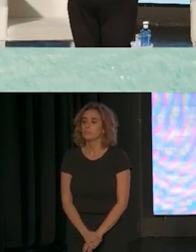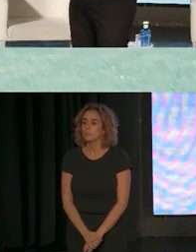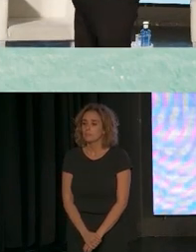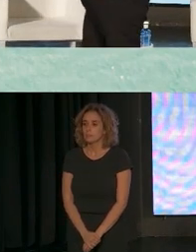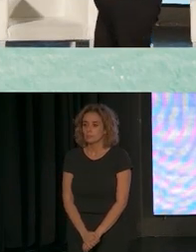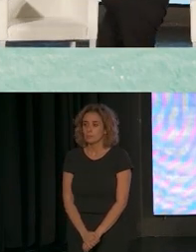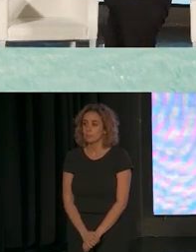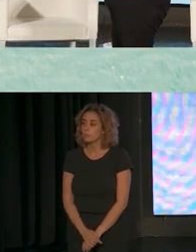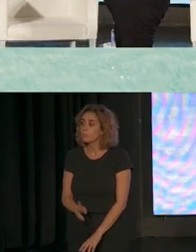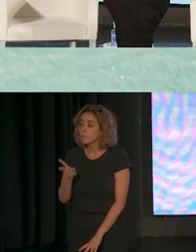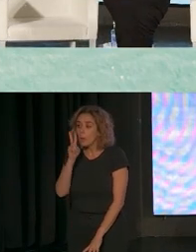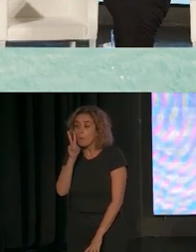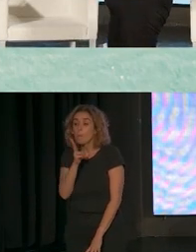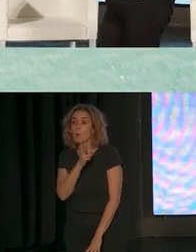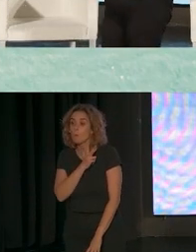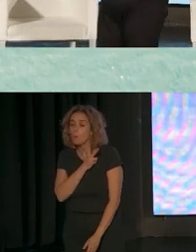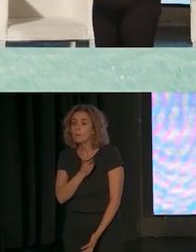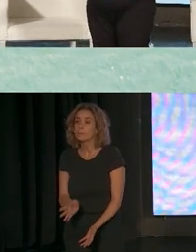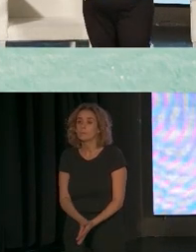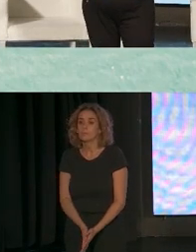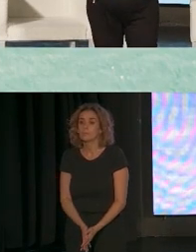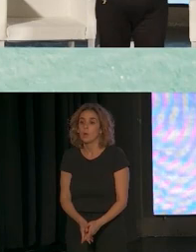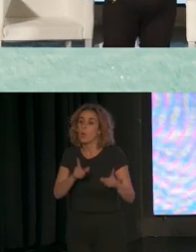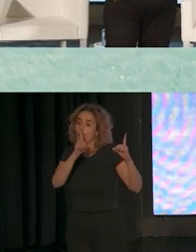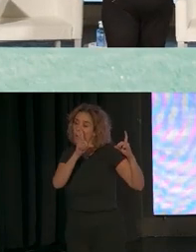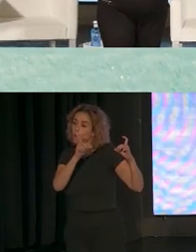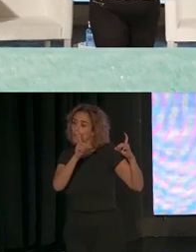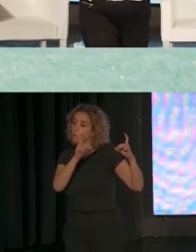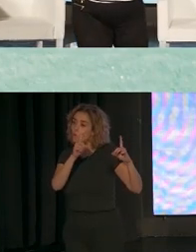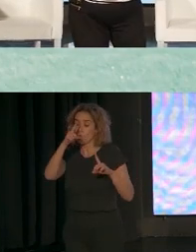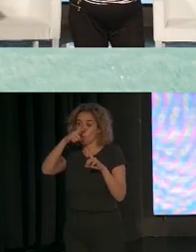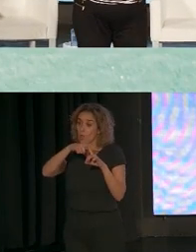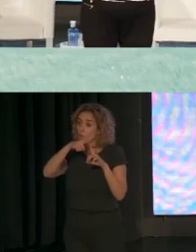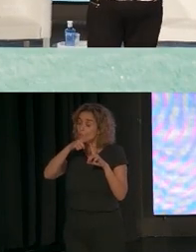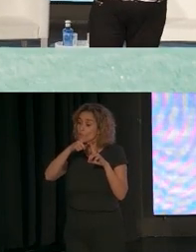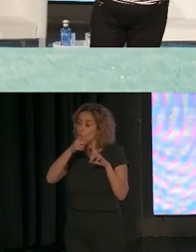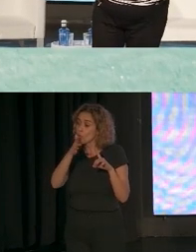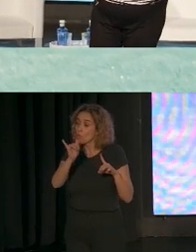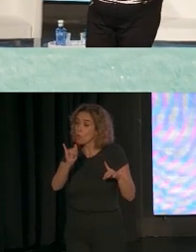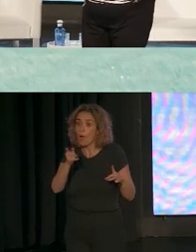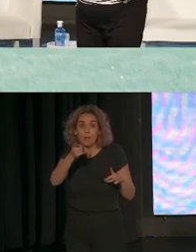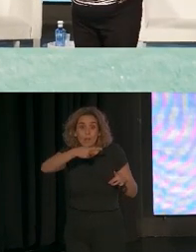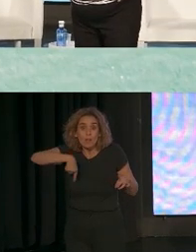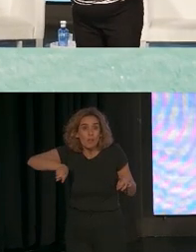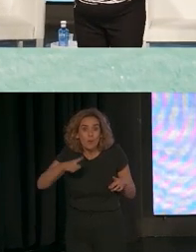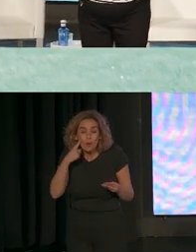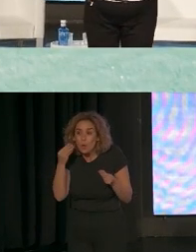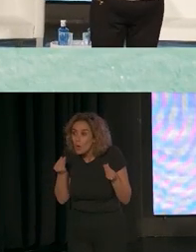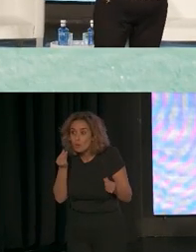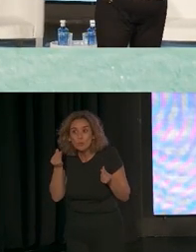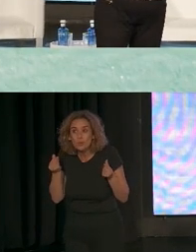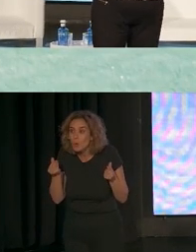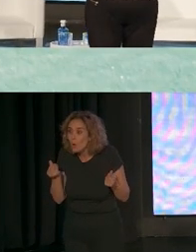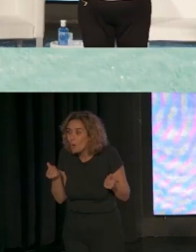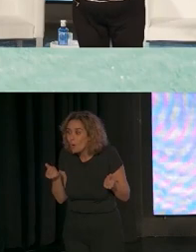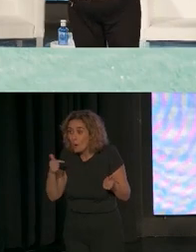vale como podéis ver í hay una foto de Toledo que yo creo que a muchos se sonará Porque